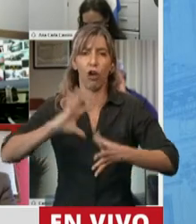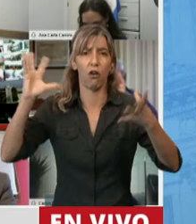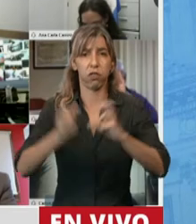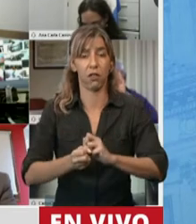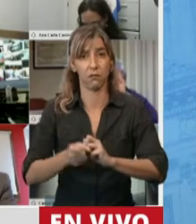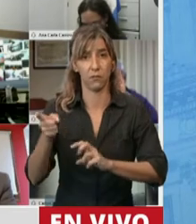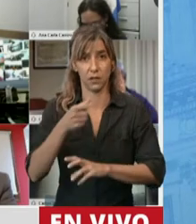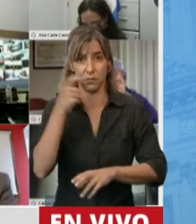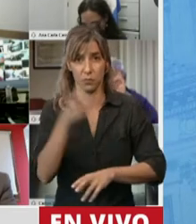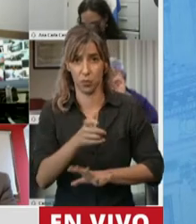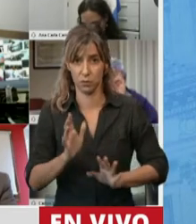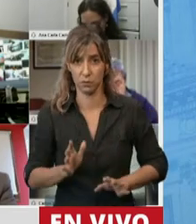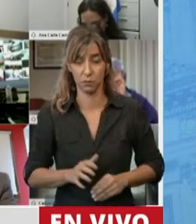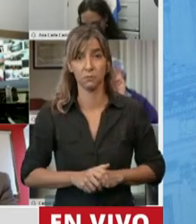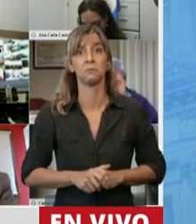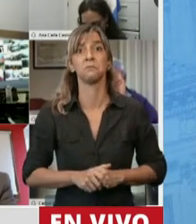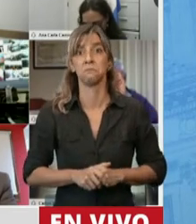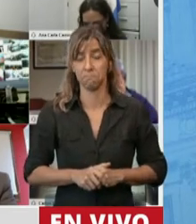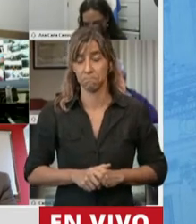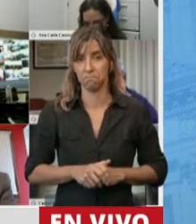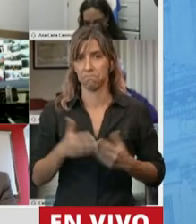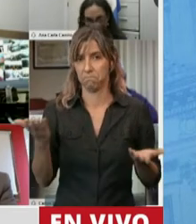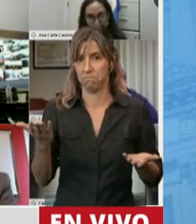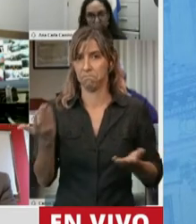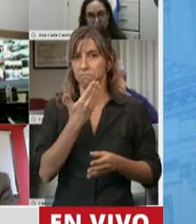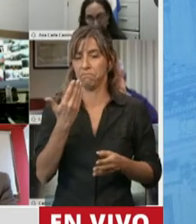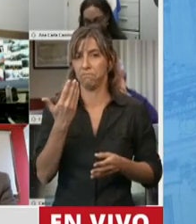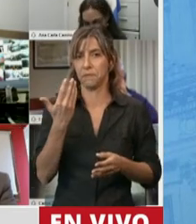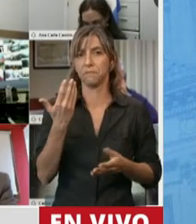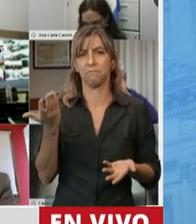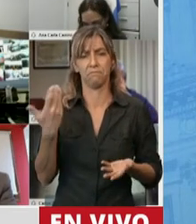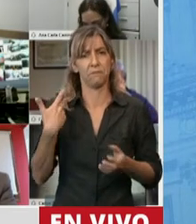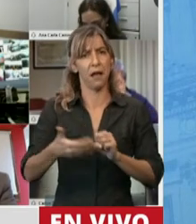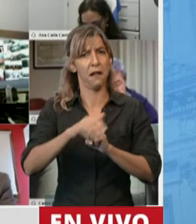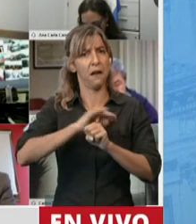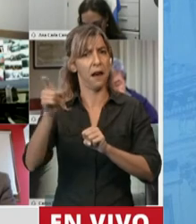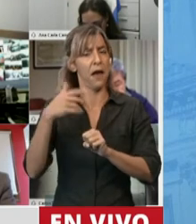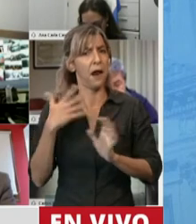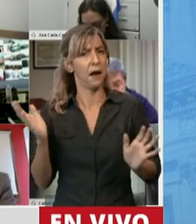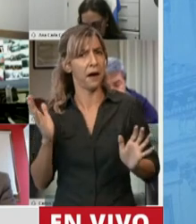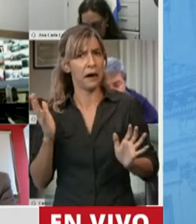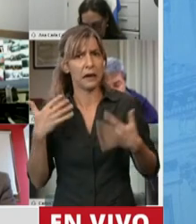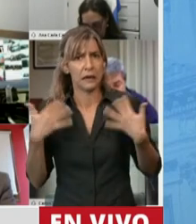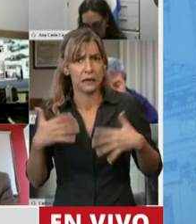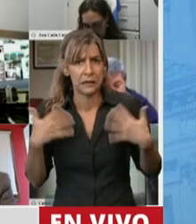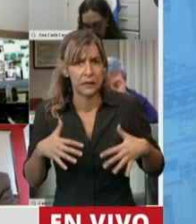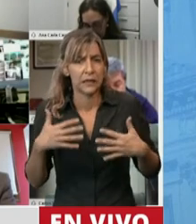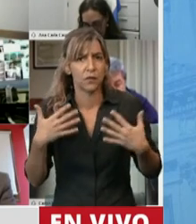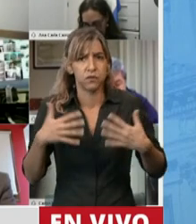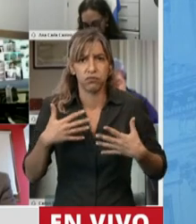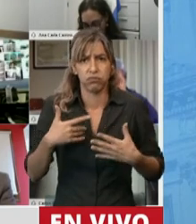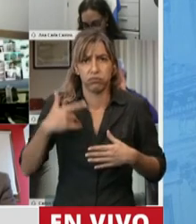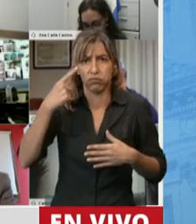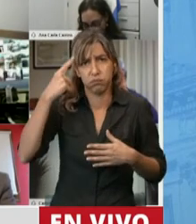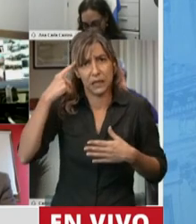favor le hace la presidenta de su partido al jefe de gobierno de la ciudad, Horacio Rodríguez Larreta, que tiene un desafío enorme para enfrentar